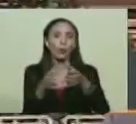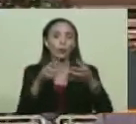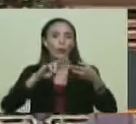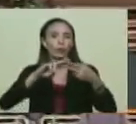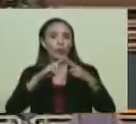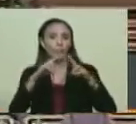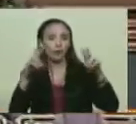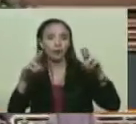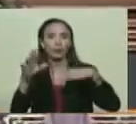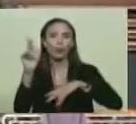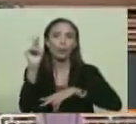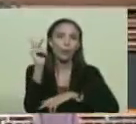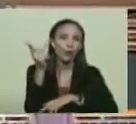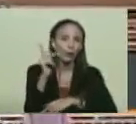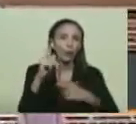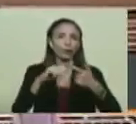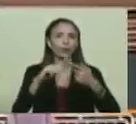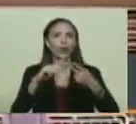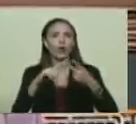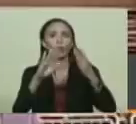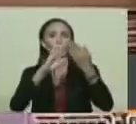por parroquia, por comunidad.